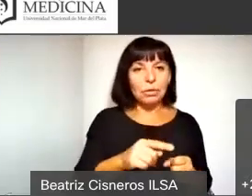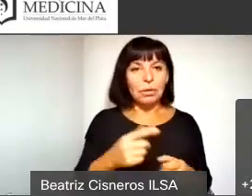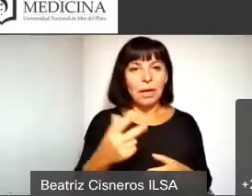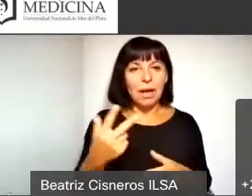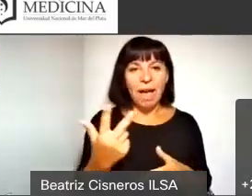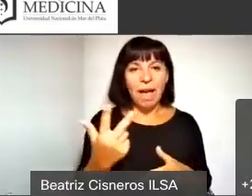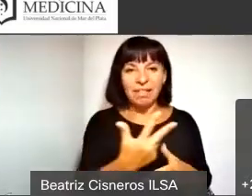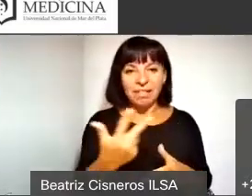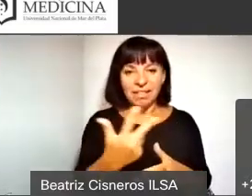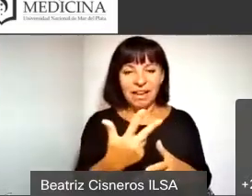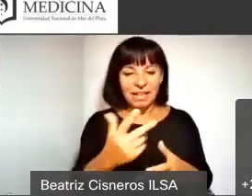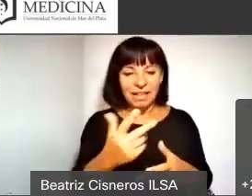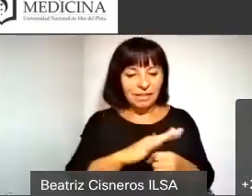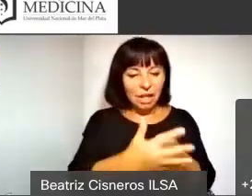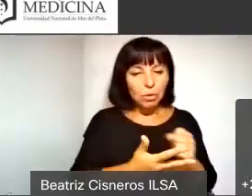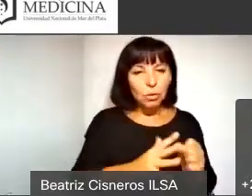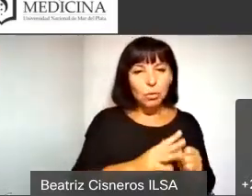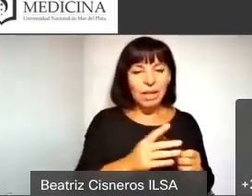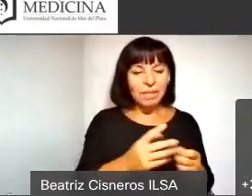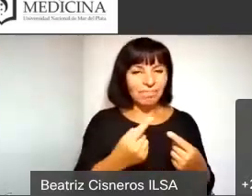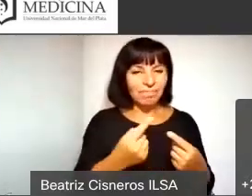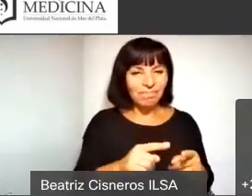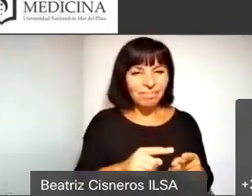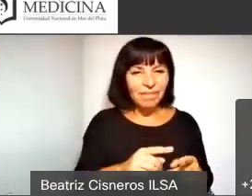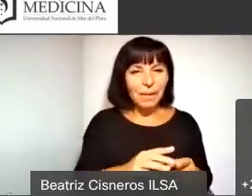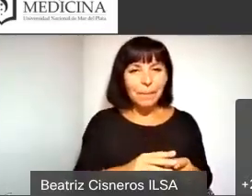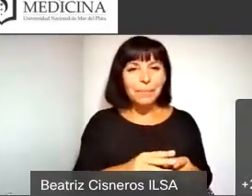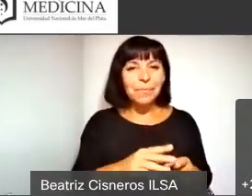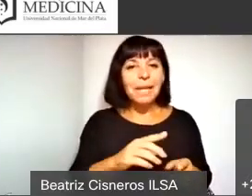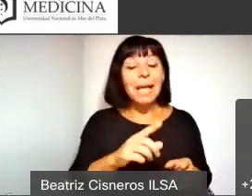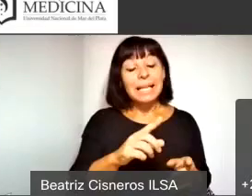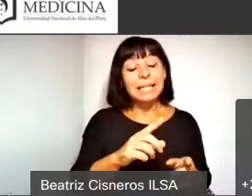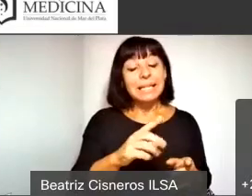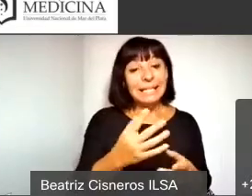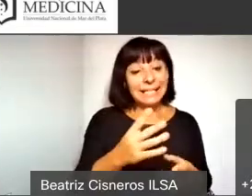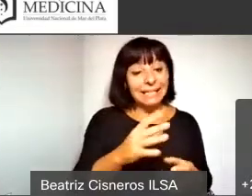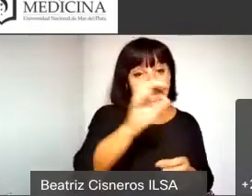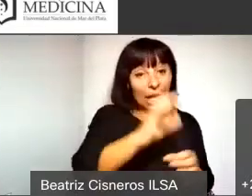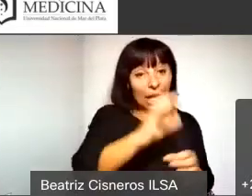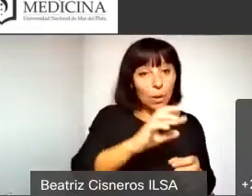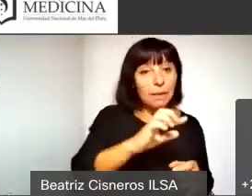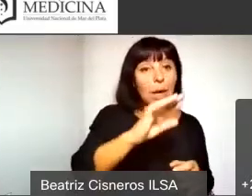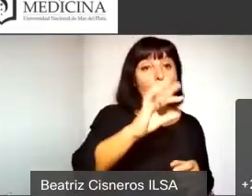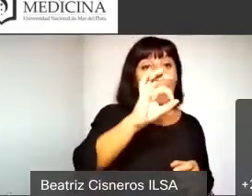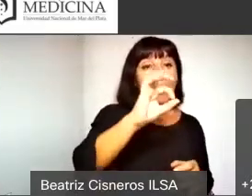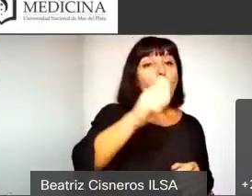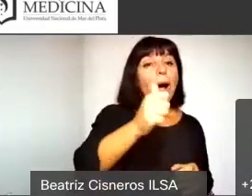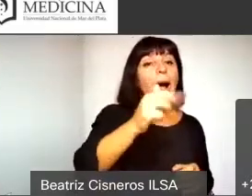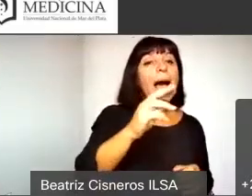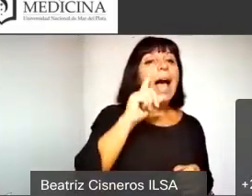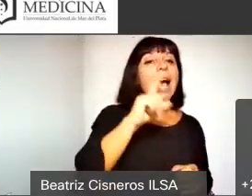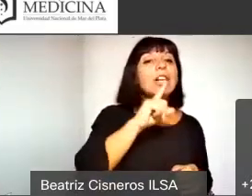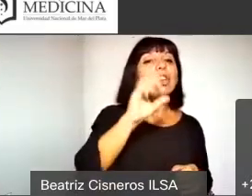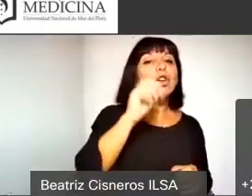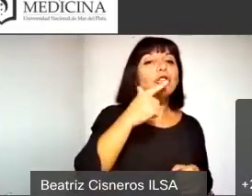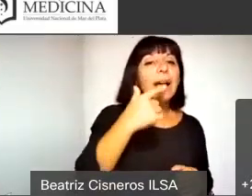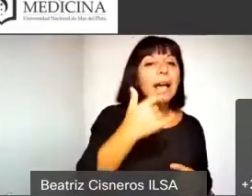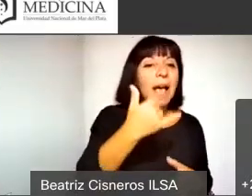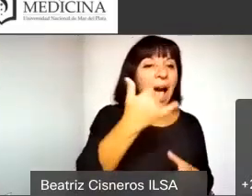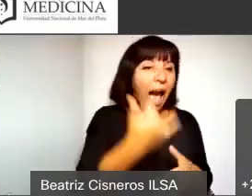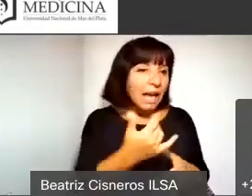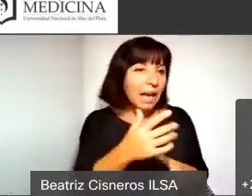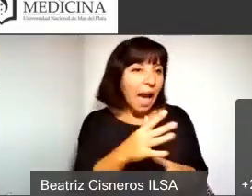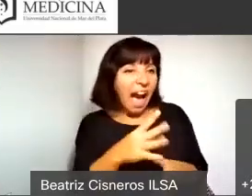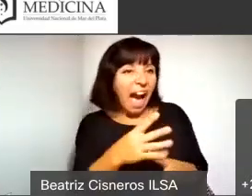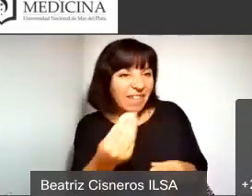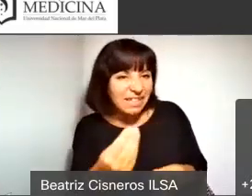reciben el nombre de flagelos, que en el caso de las células procariotas pueden no estar presentes, como sí pueden estar presentes